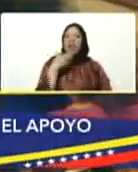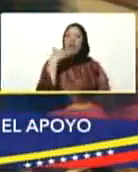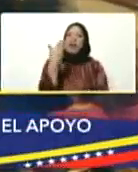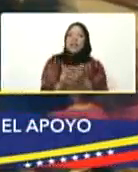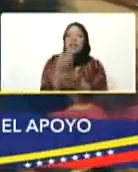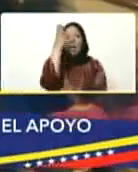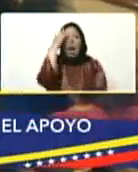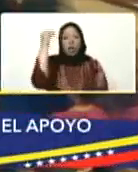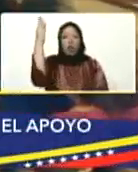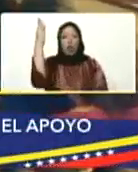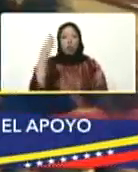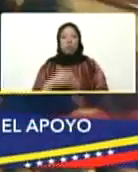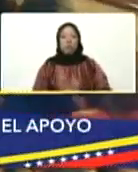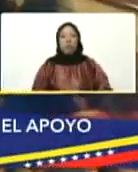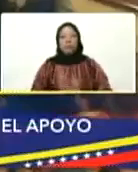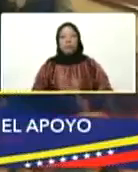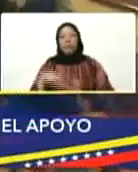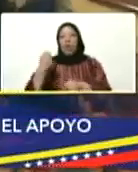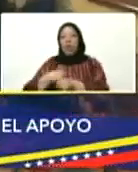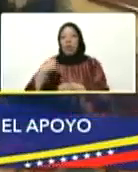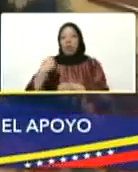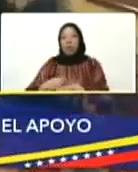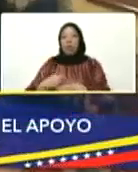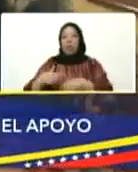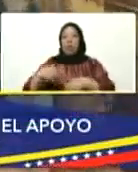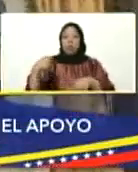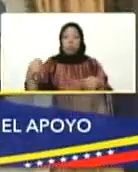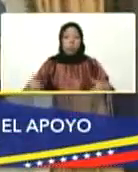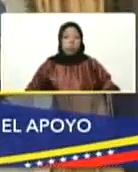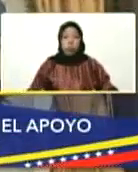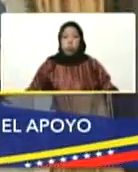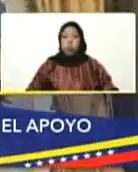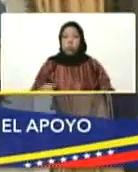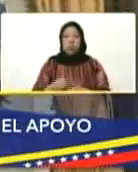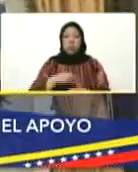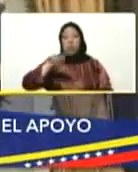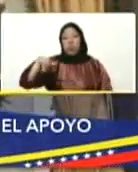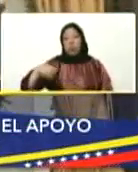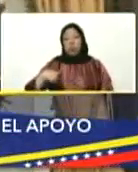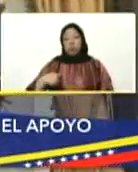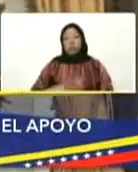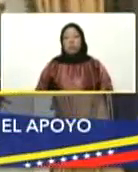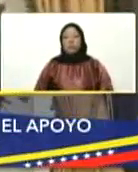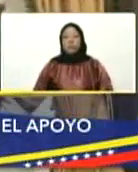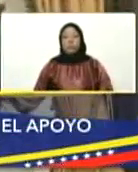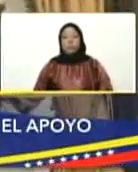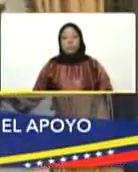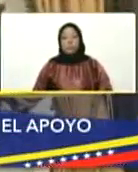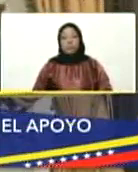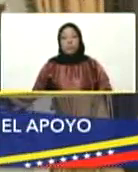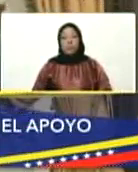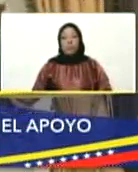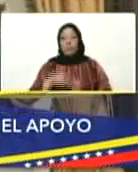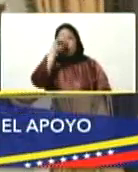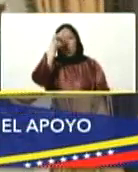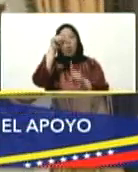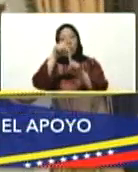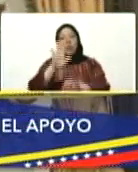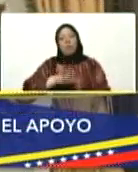Dios y al trabajo sacrificado, riesgoso de ustedes, se logró el objetivo